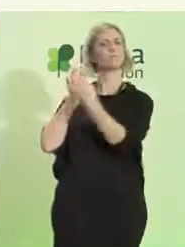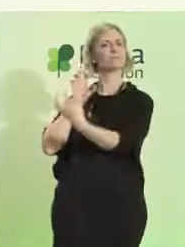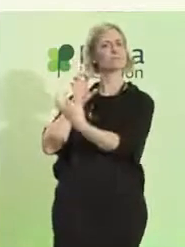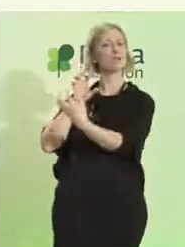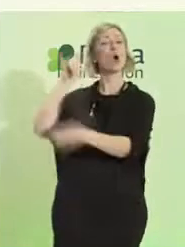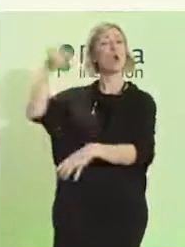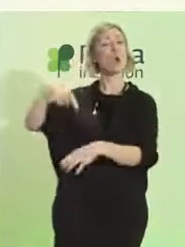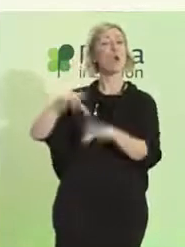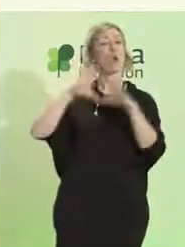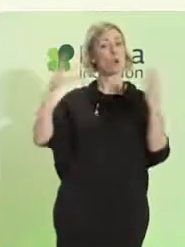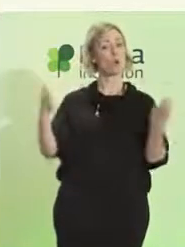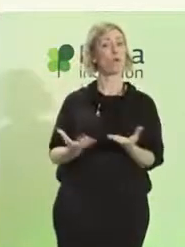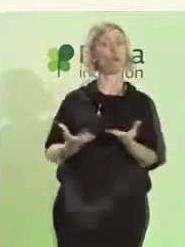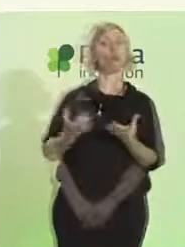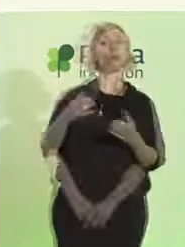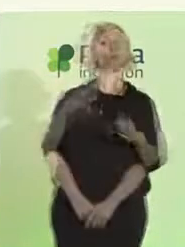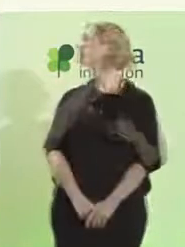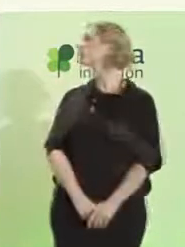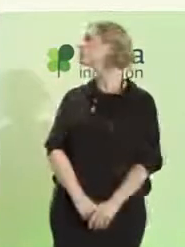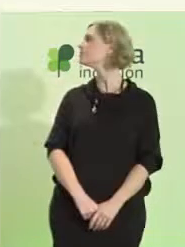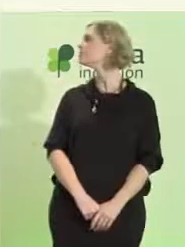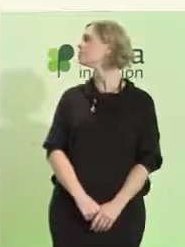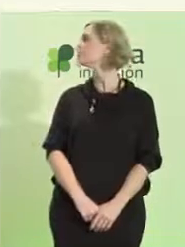del mundo.